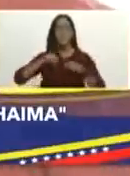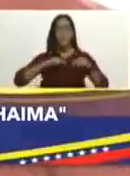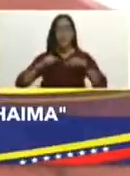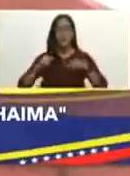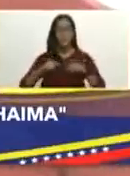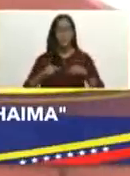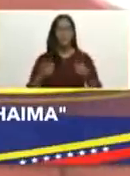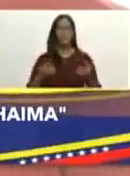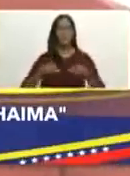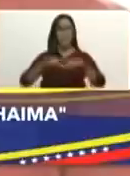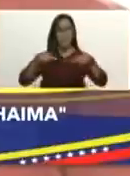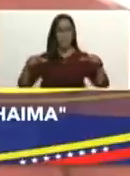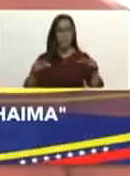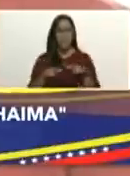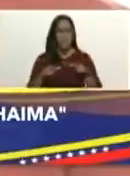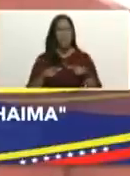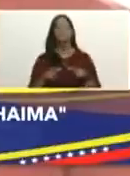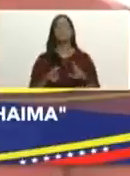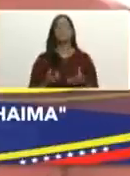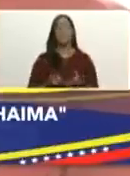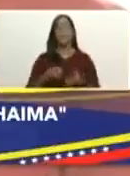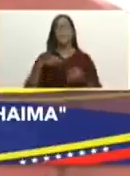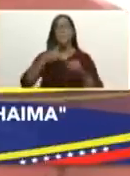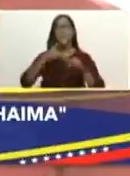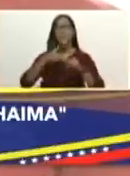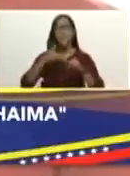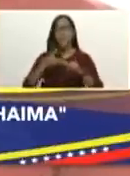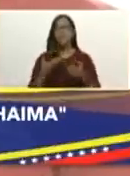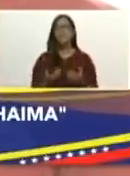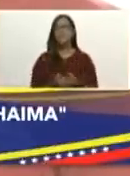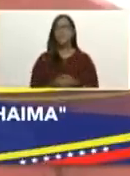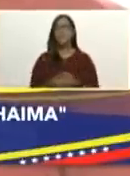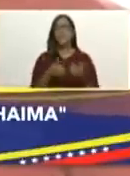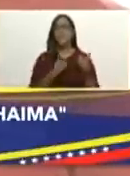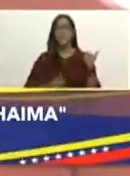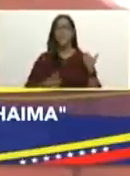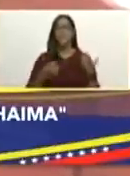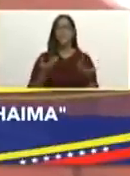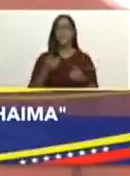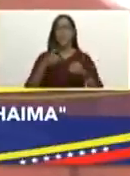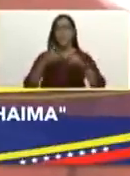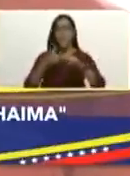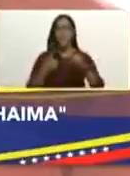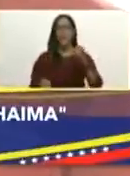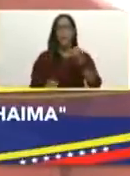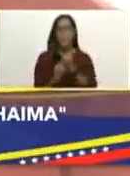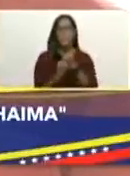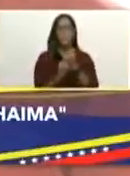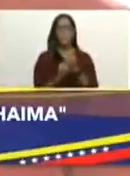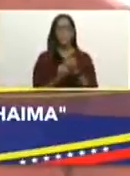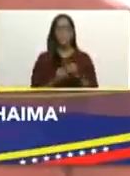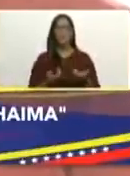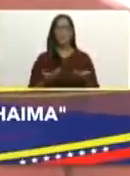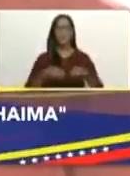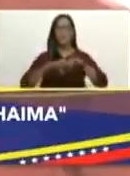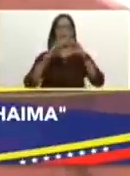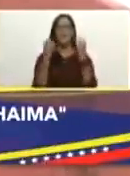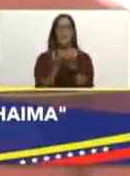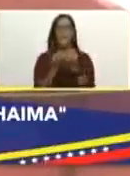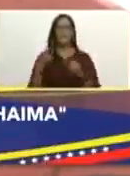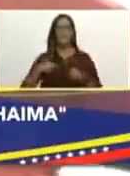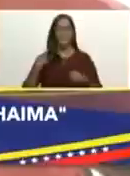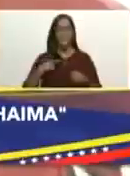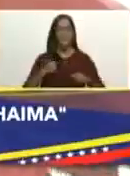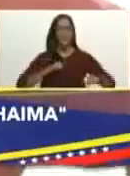nuestras autoridades de PDVSA, a través del presidente Techea, que viene impulsando esa organización de la clase,